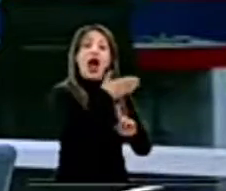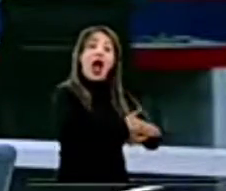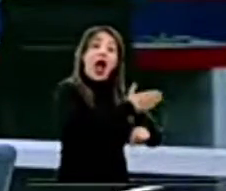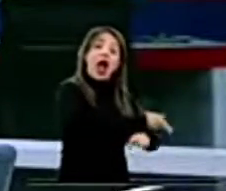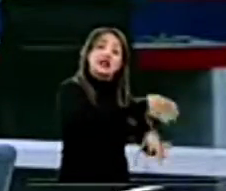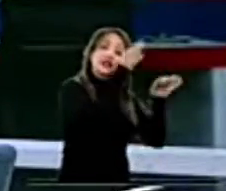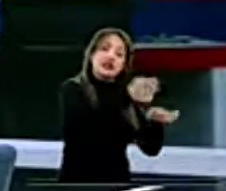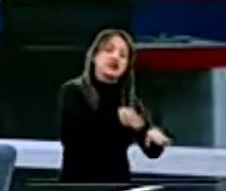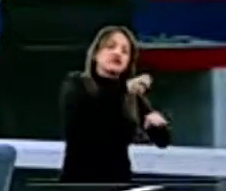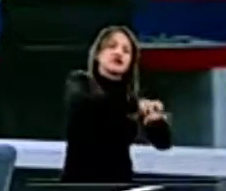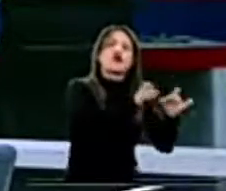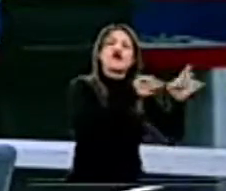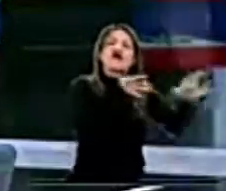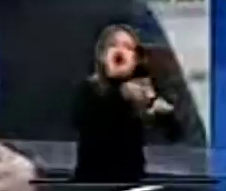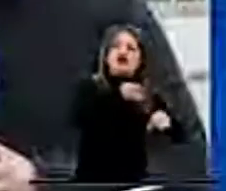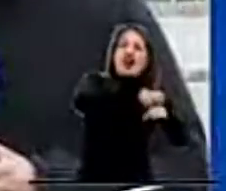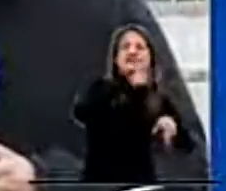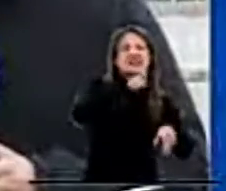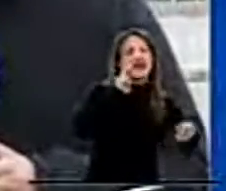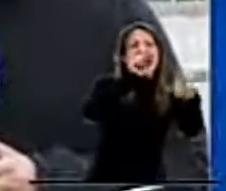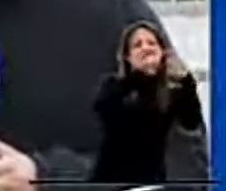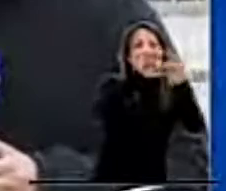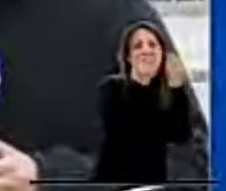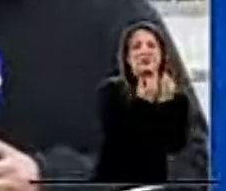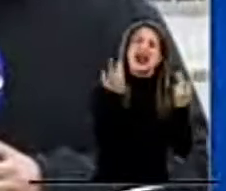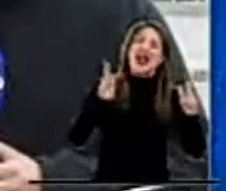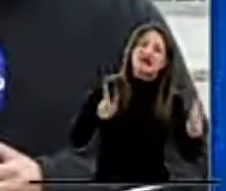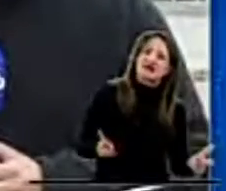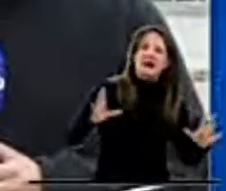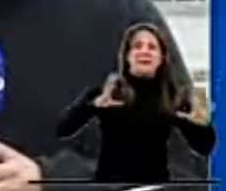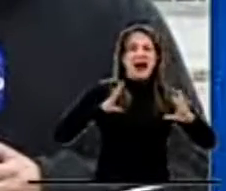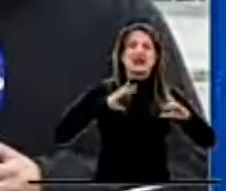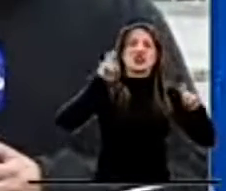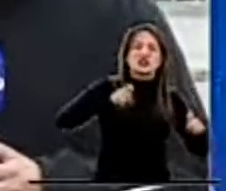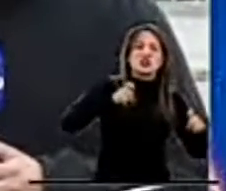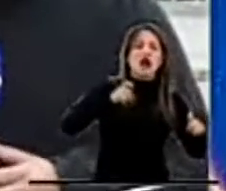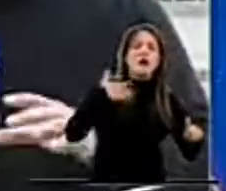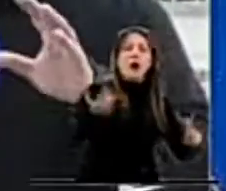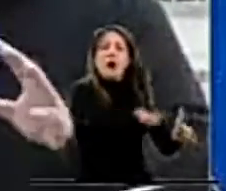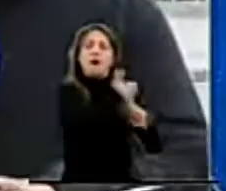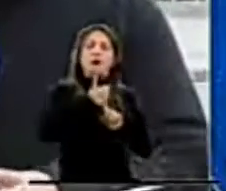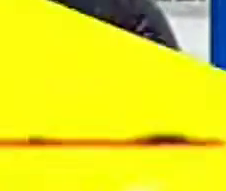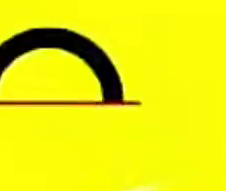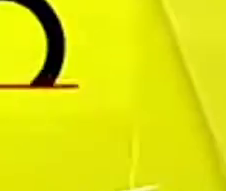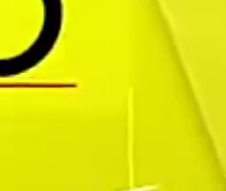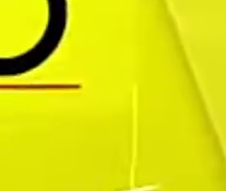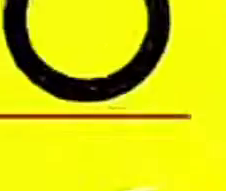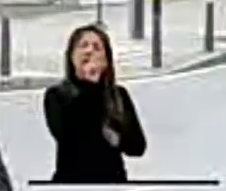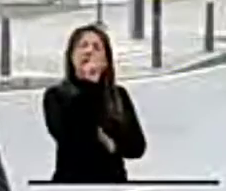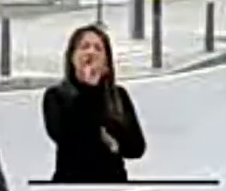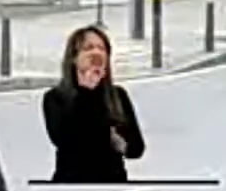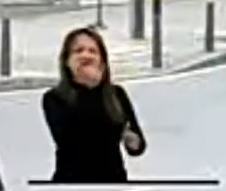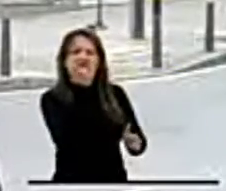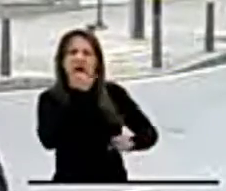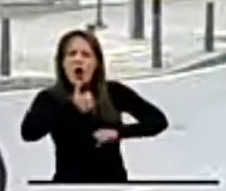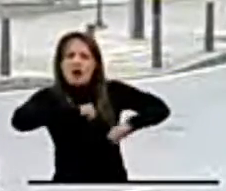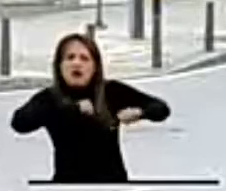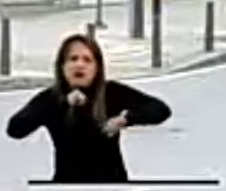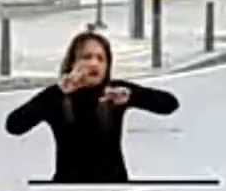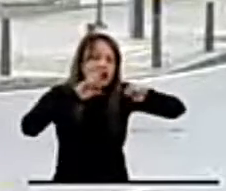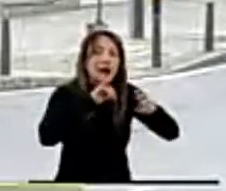en temporada de Navidad. David Sánchez, ¿hay gestiones para lograr su liberación? ¿Qué se sabe? Daniela y televidentes, pues Noticias Caracol conoció